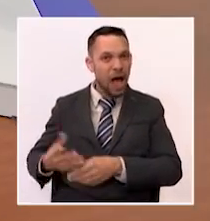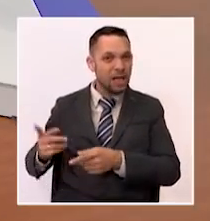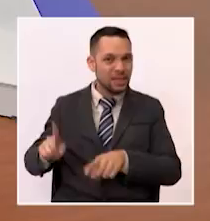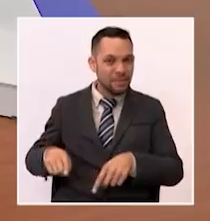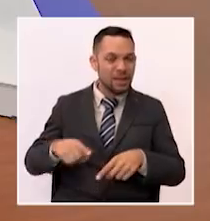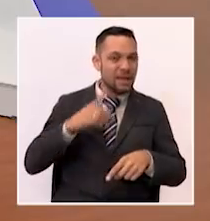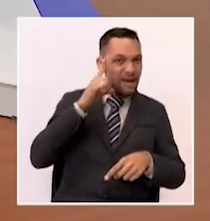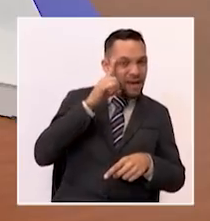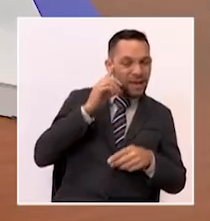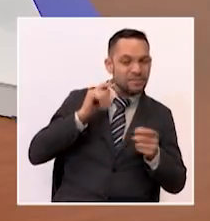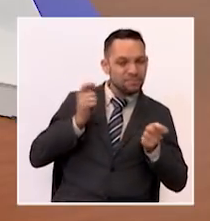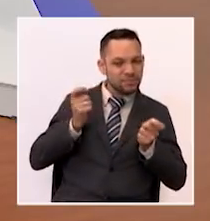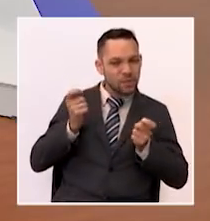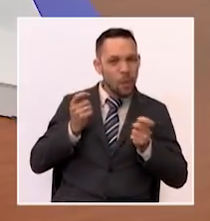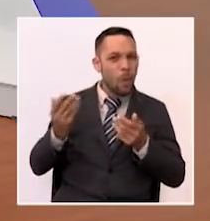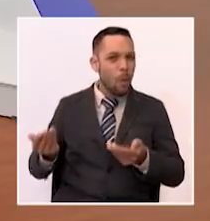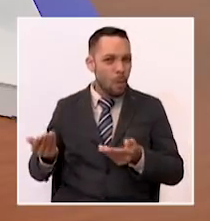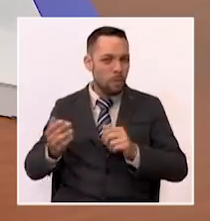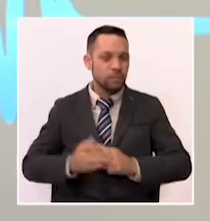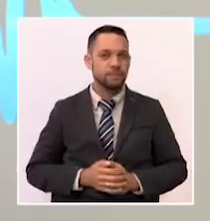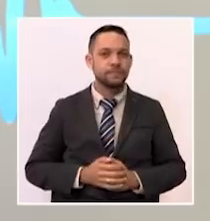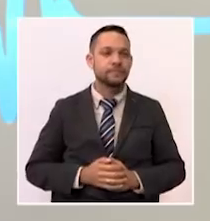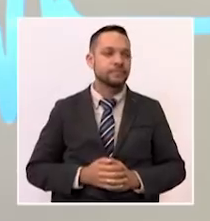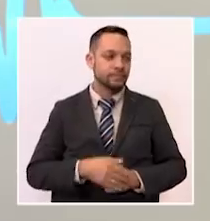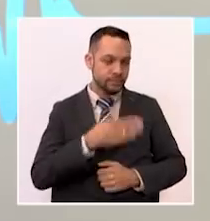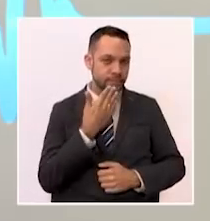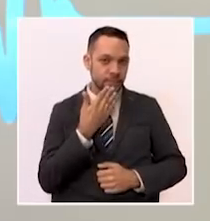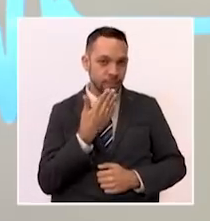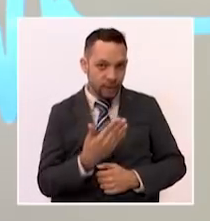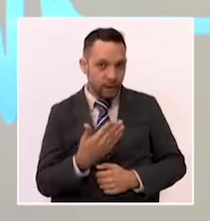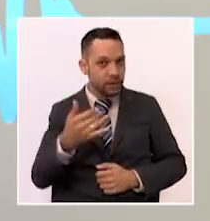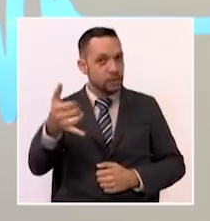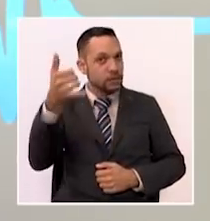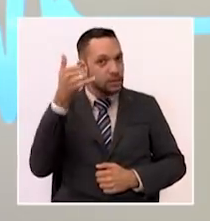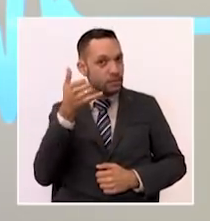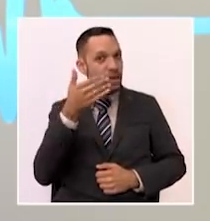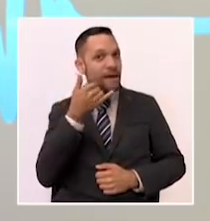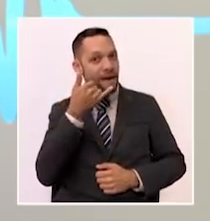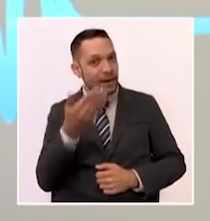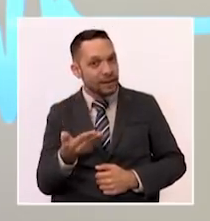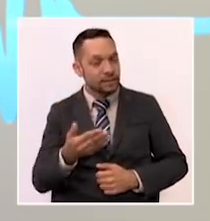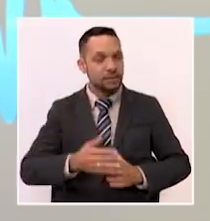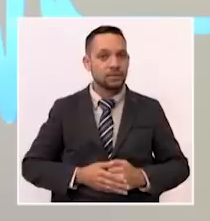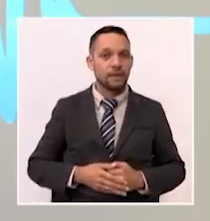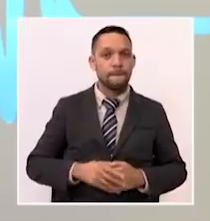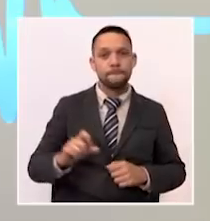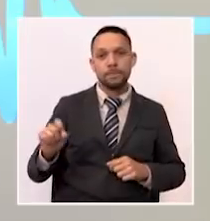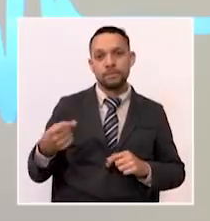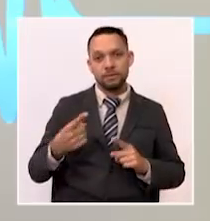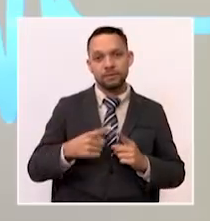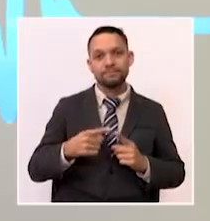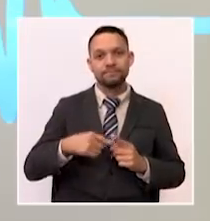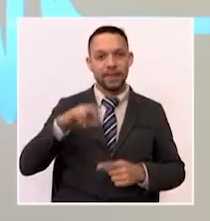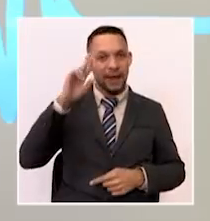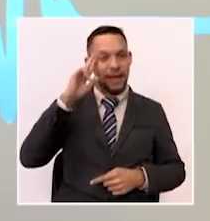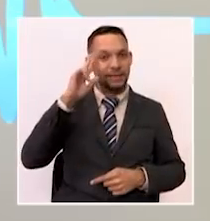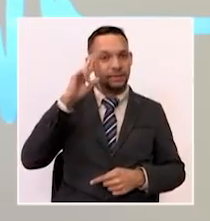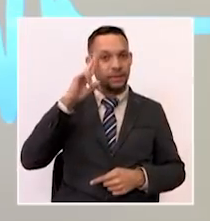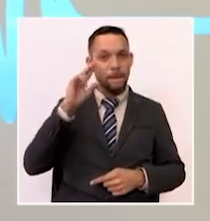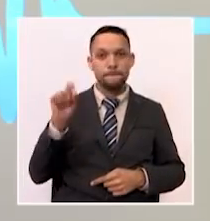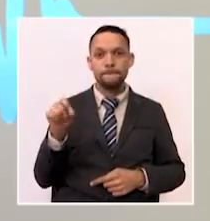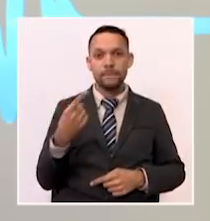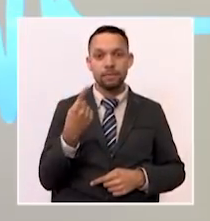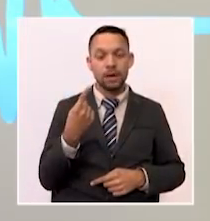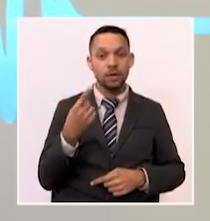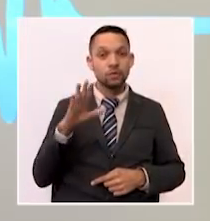gracias. Bueno, muchísimas gracias por participar. Lo primero, sí, usted tiene toda la razón. Para yo poder sacar ese flujo